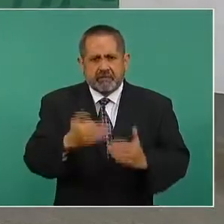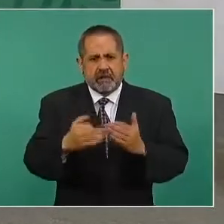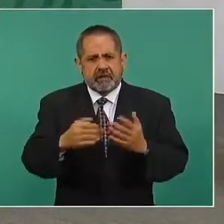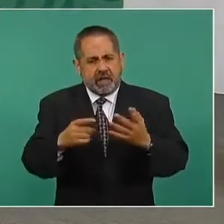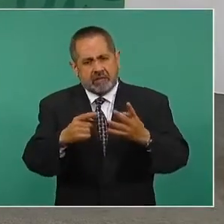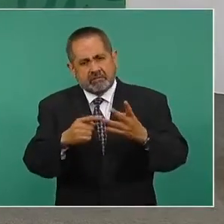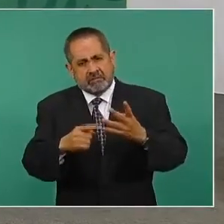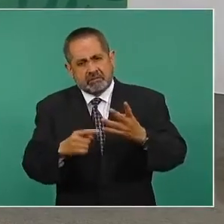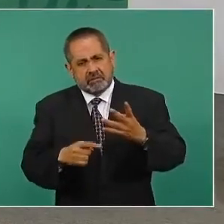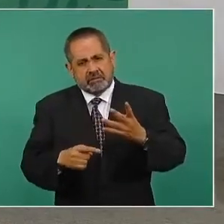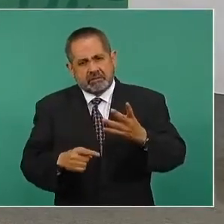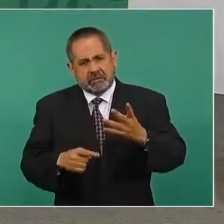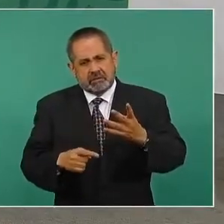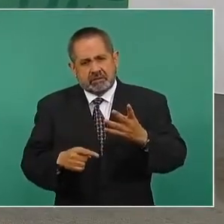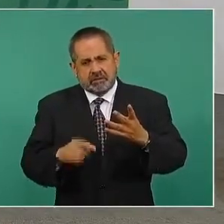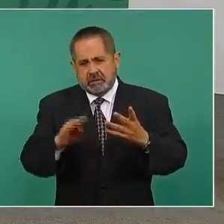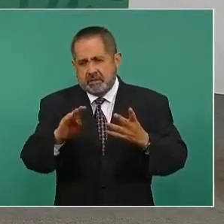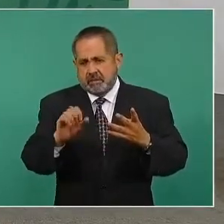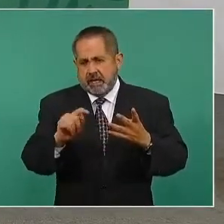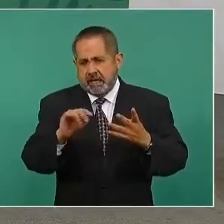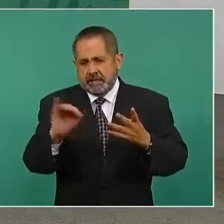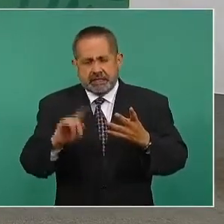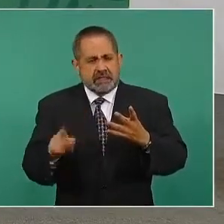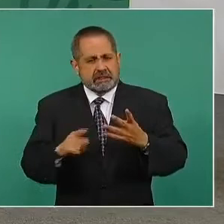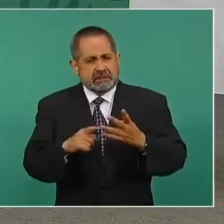pendientes Beatriz